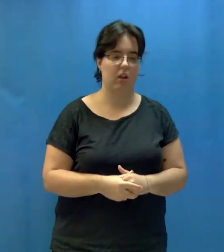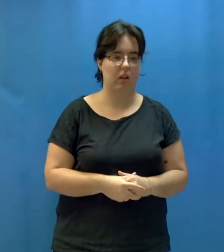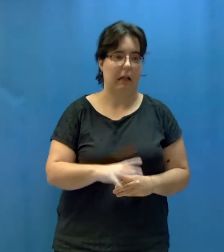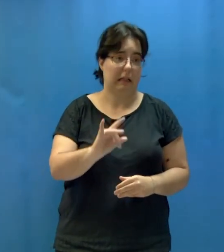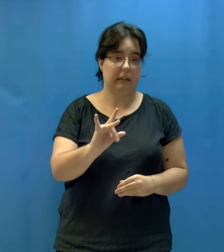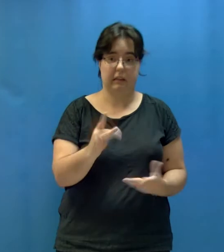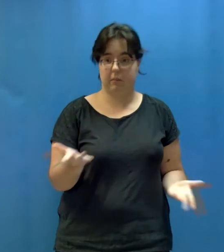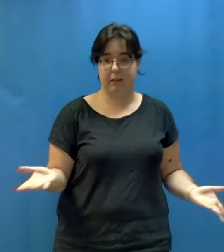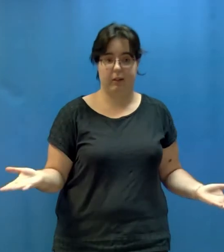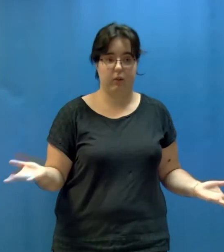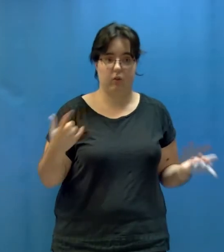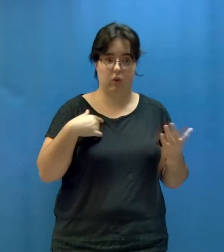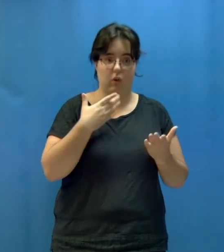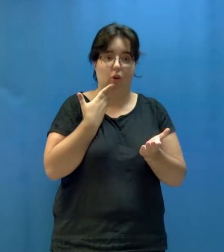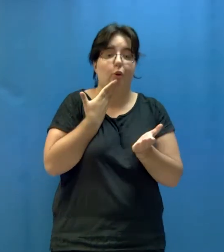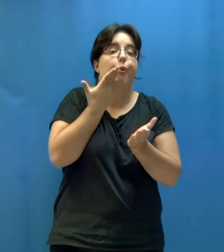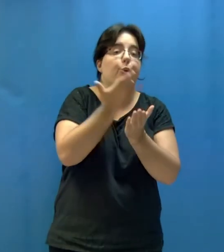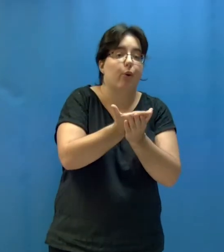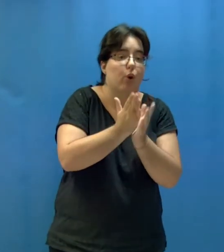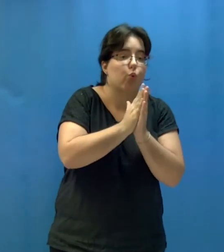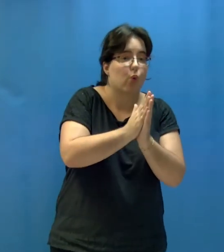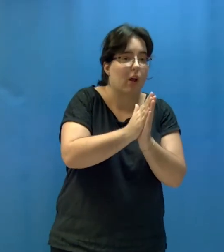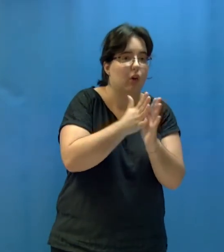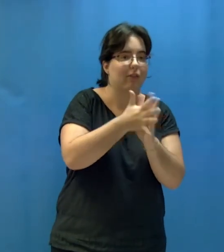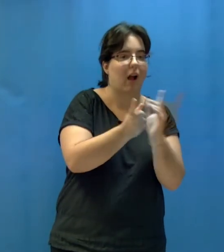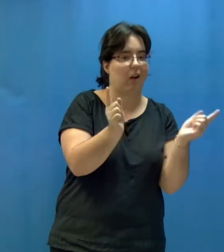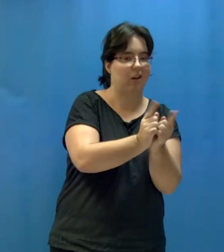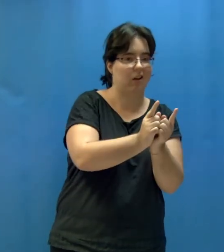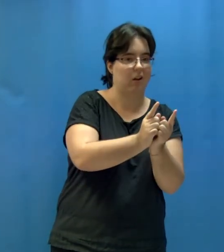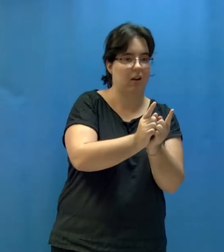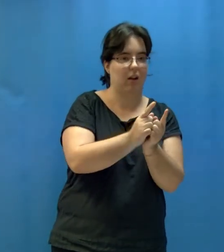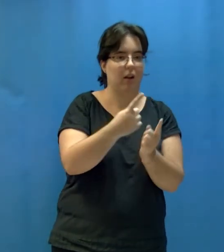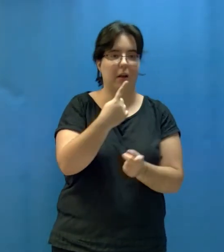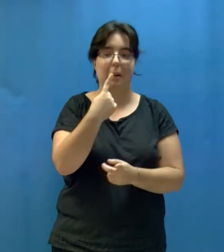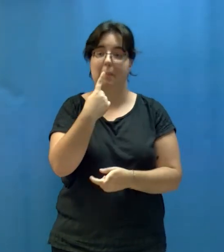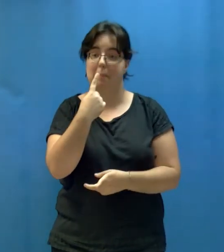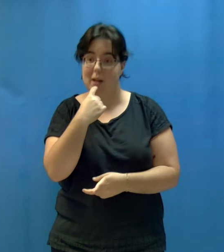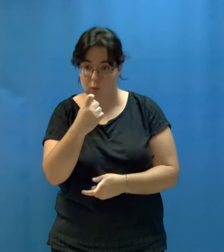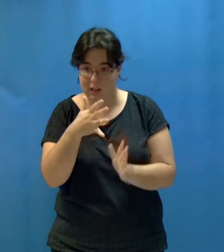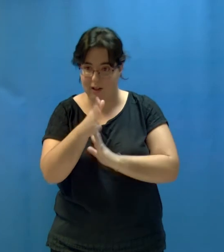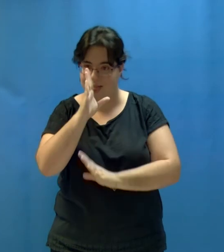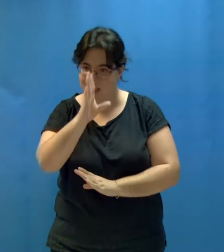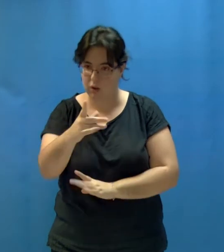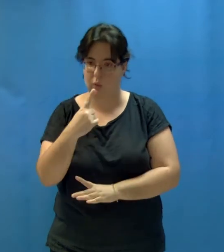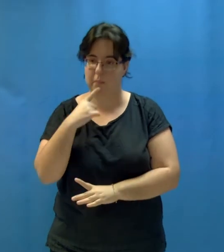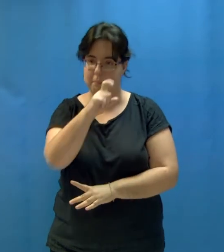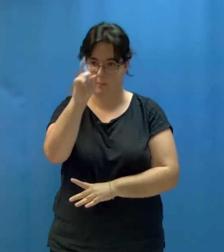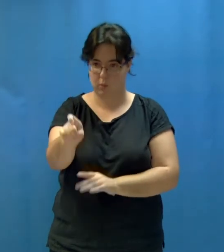sí, pero el ruego tiene que ser breve y una pregunta tiene que ser directamente la pregunta, ¿vale?